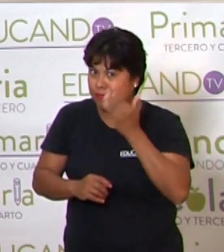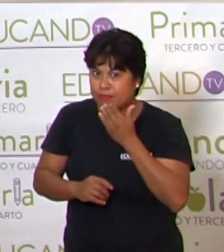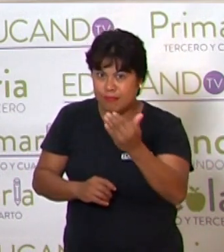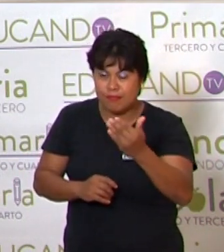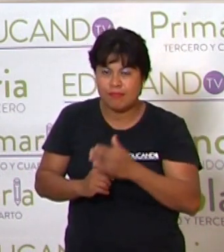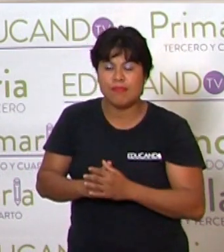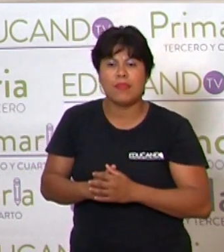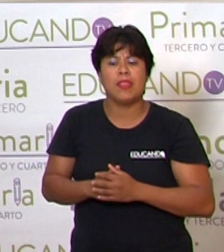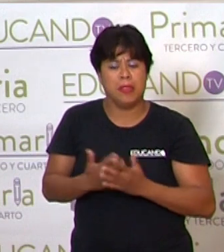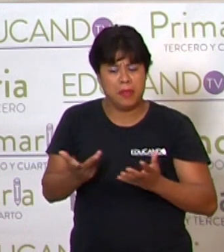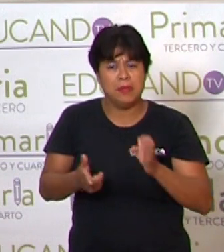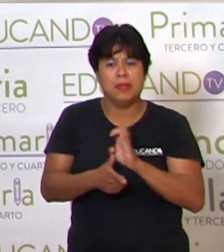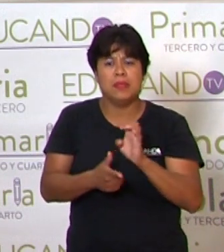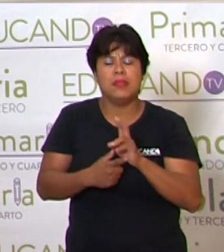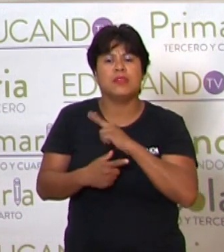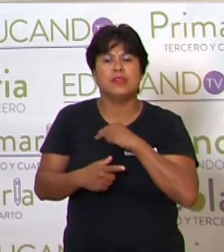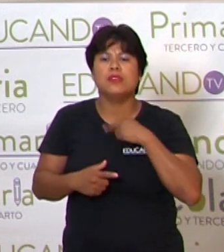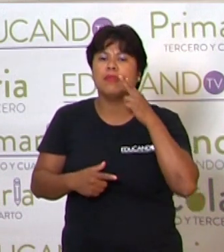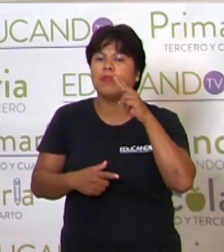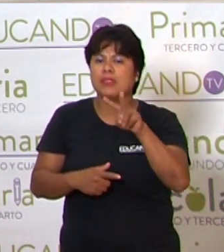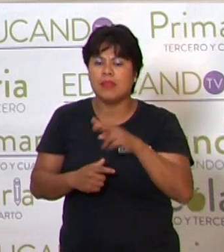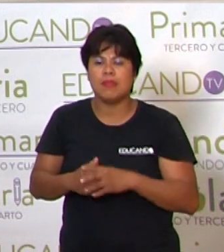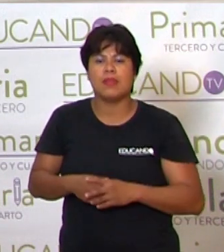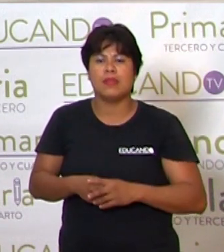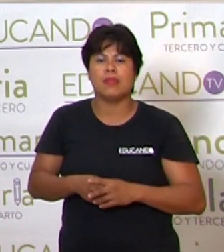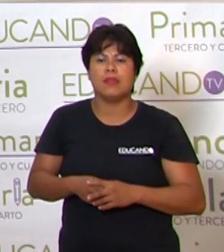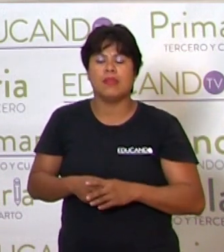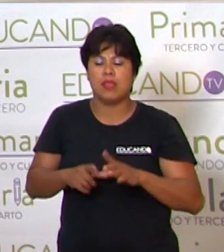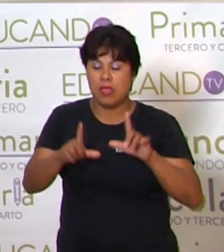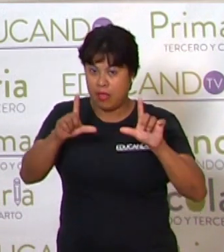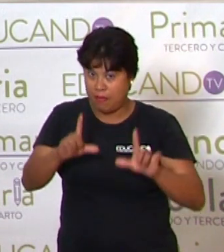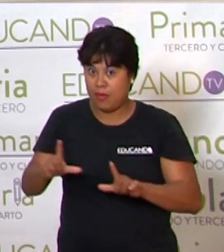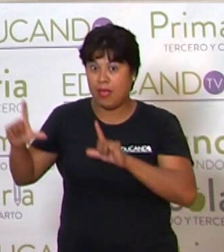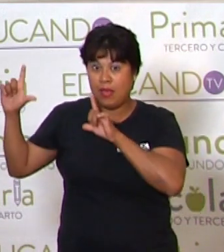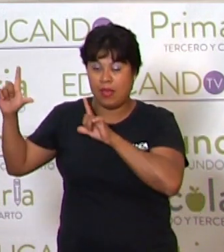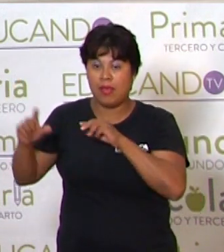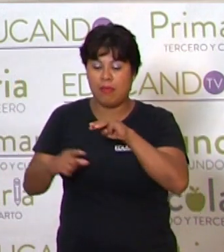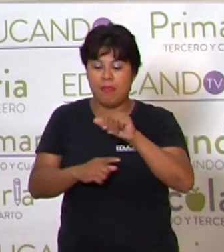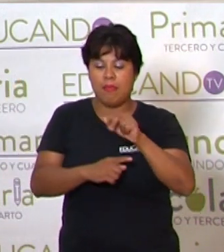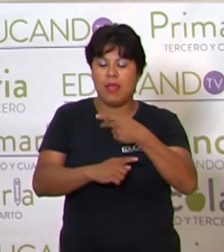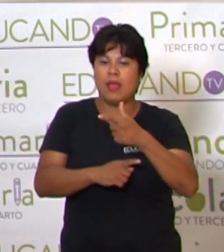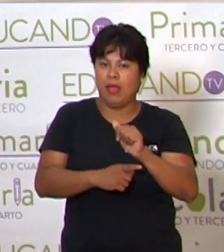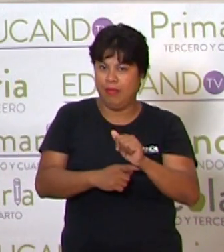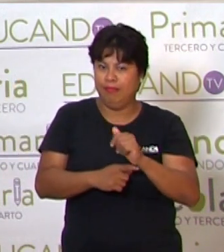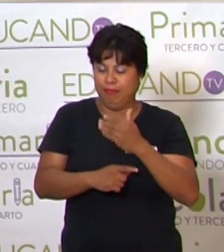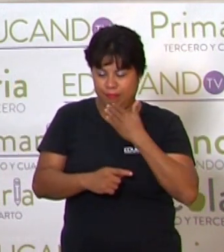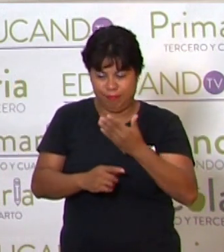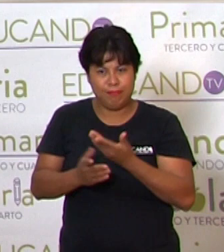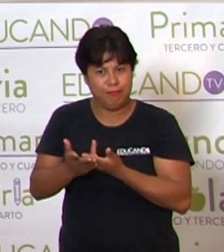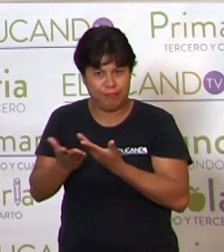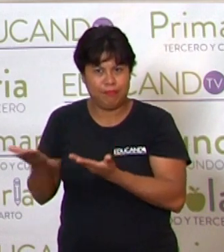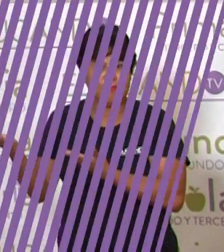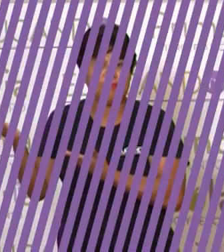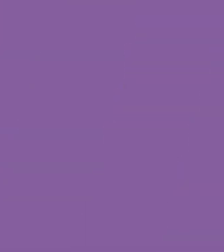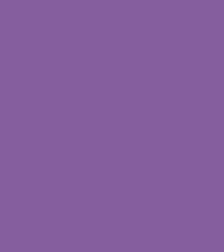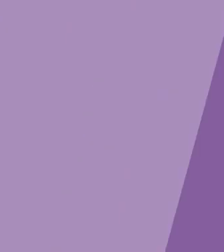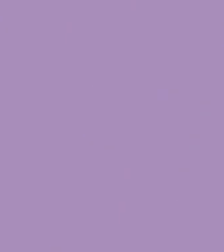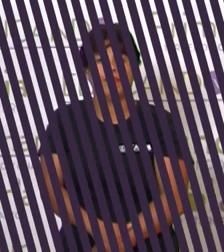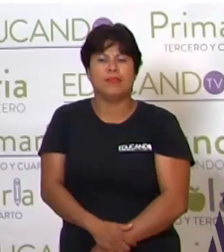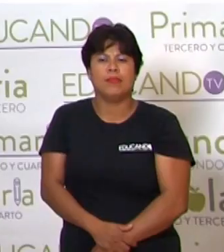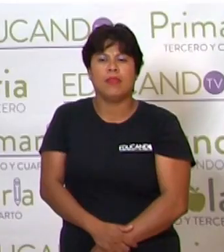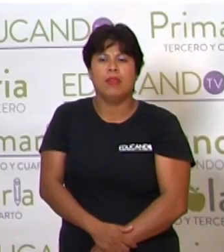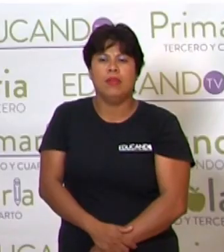conocen muy bien? Pues entonces vamos a ver una imagen de manga. Adelante, por favor.